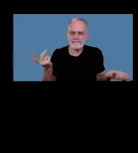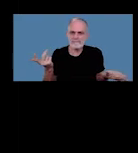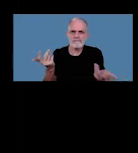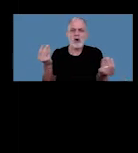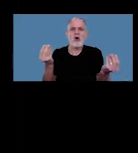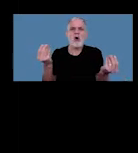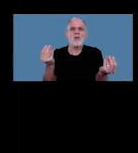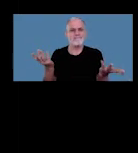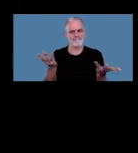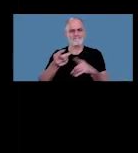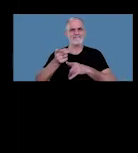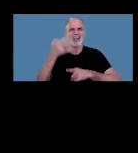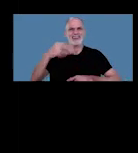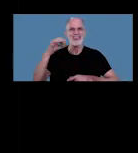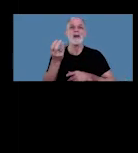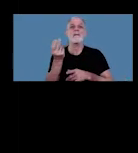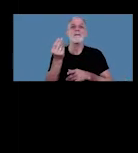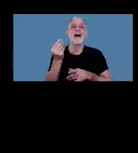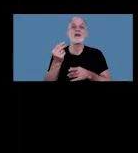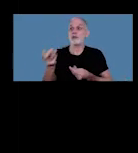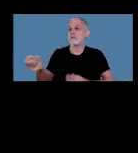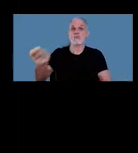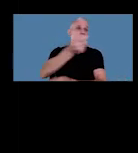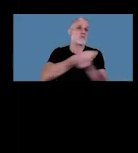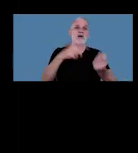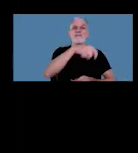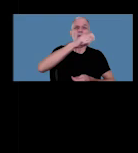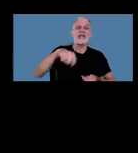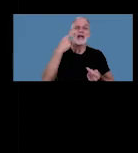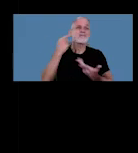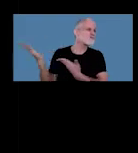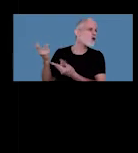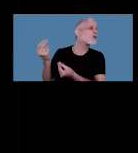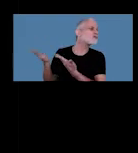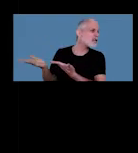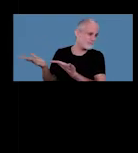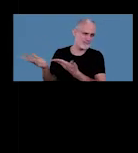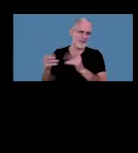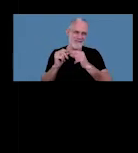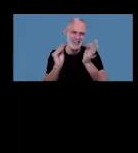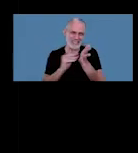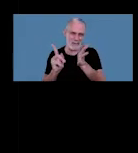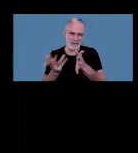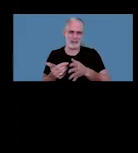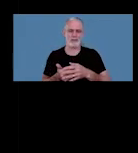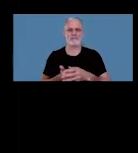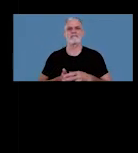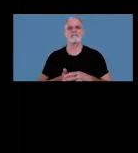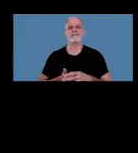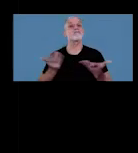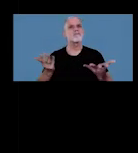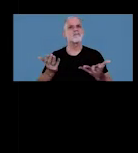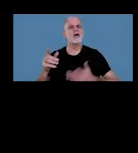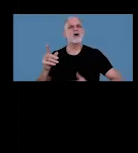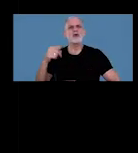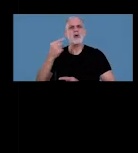se debe tomar el valor en plaza a la fecha que se ha transmitido el bien. Otra pregunta